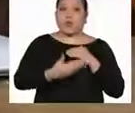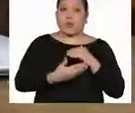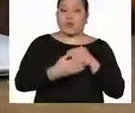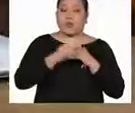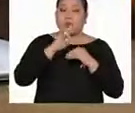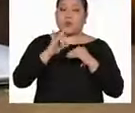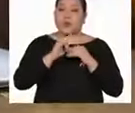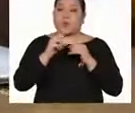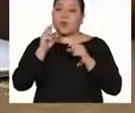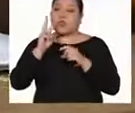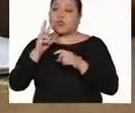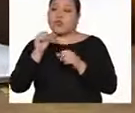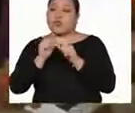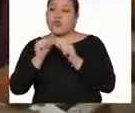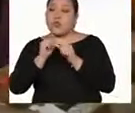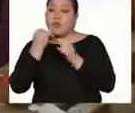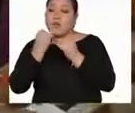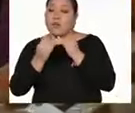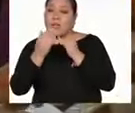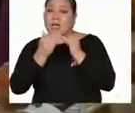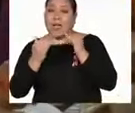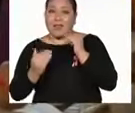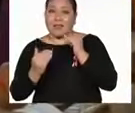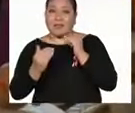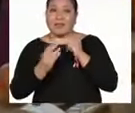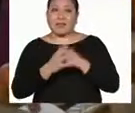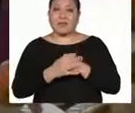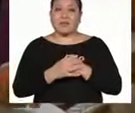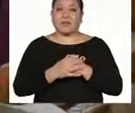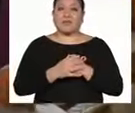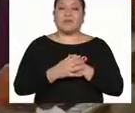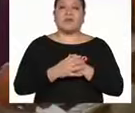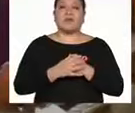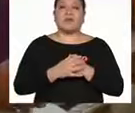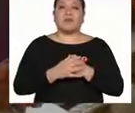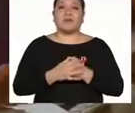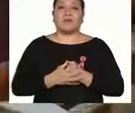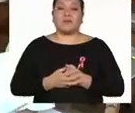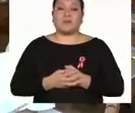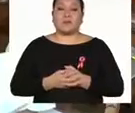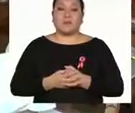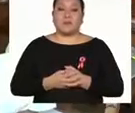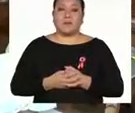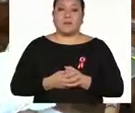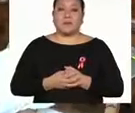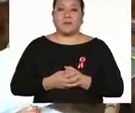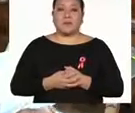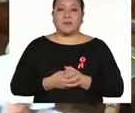los últimos dos factores, ¿qué va a pasar? No se va a